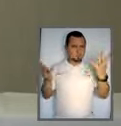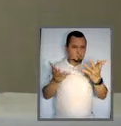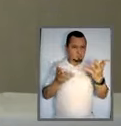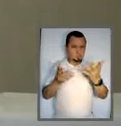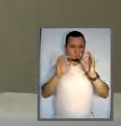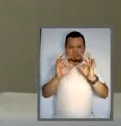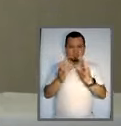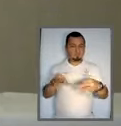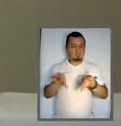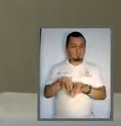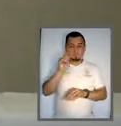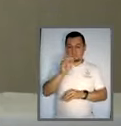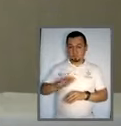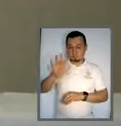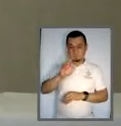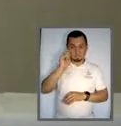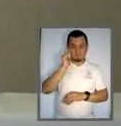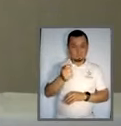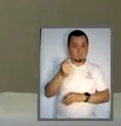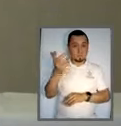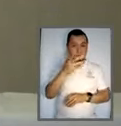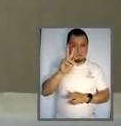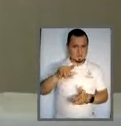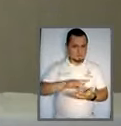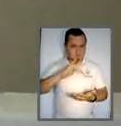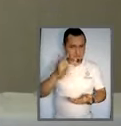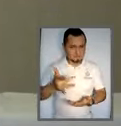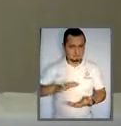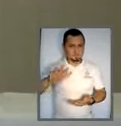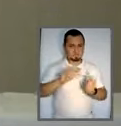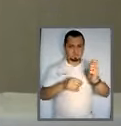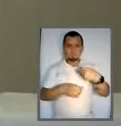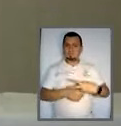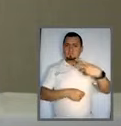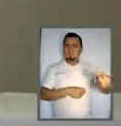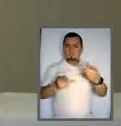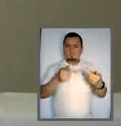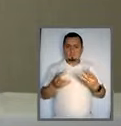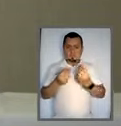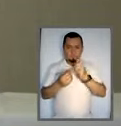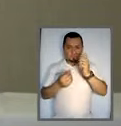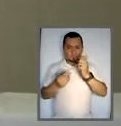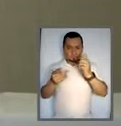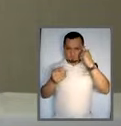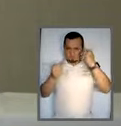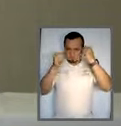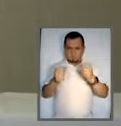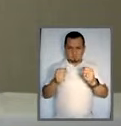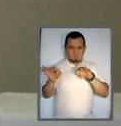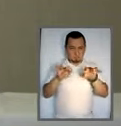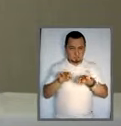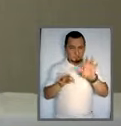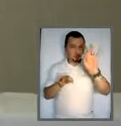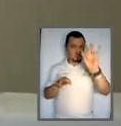al respecto. Decirles que agradezco este llamado, esta invitación y que seguro estoy que a los trabajadores de la